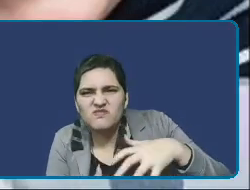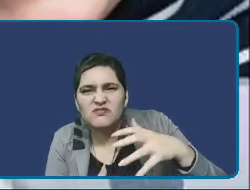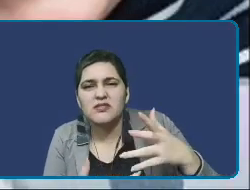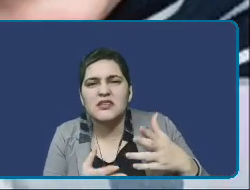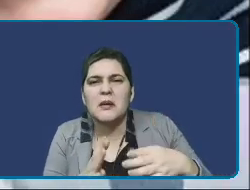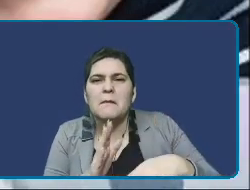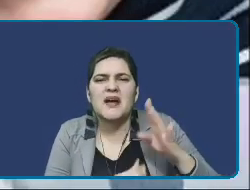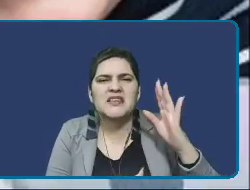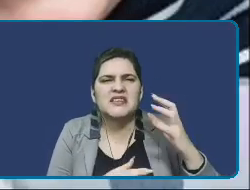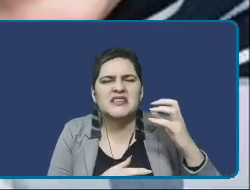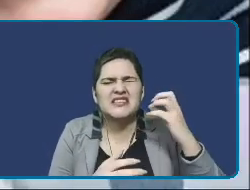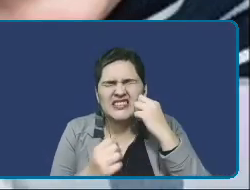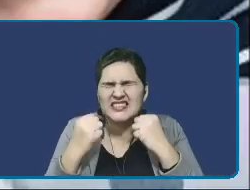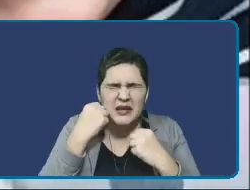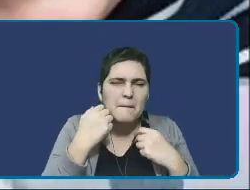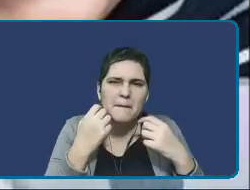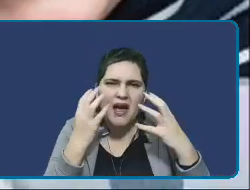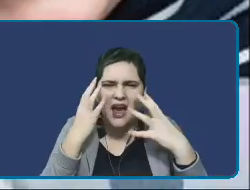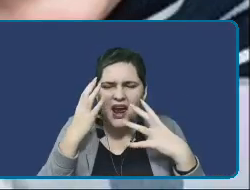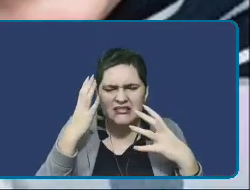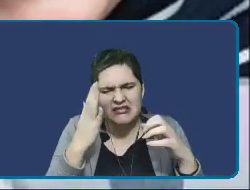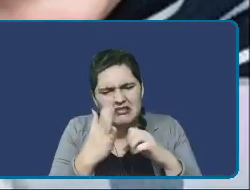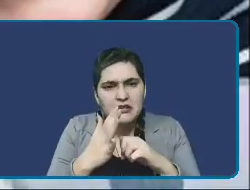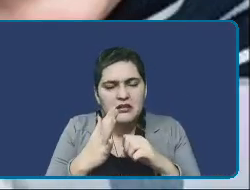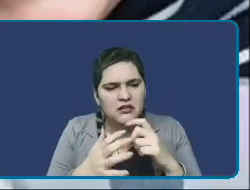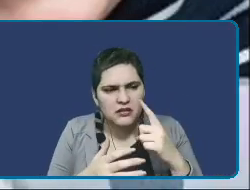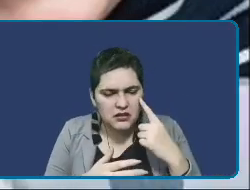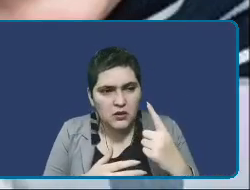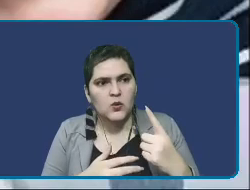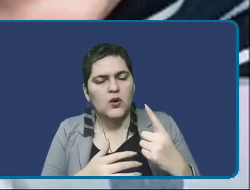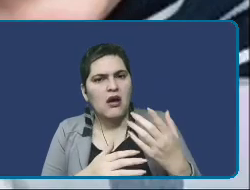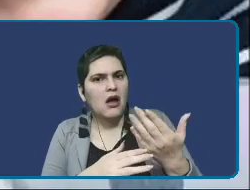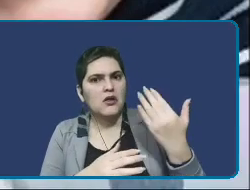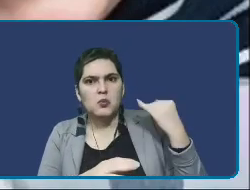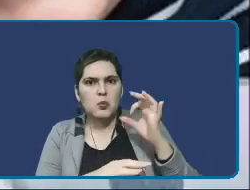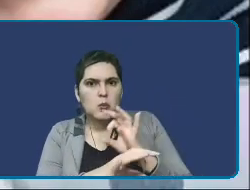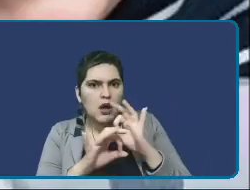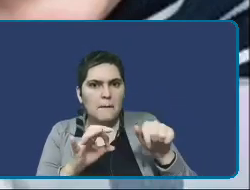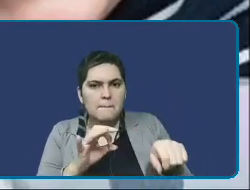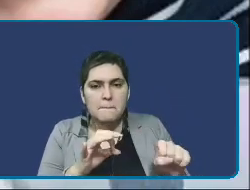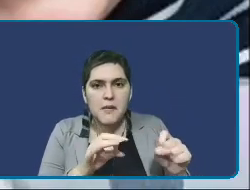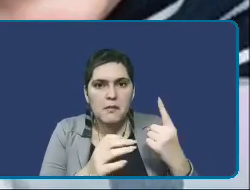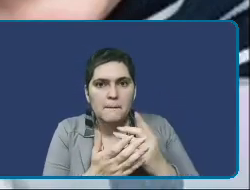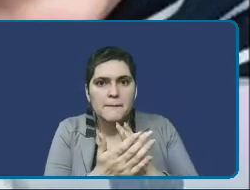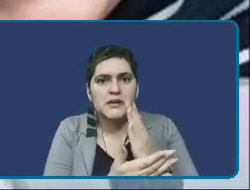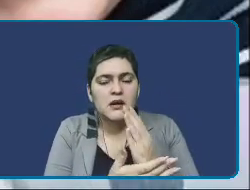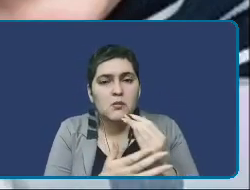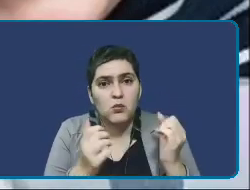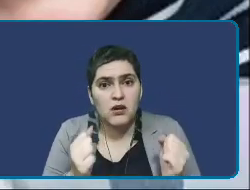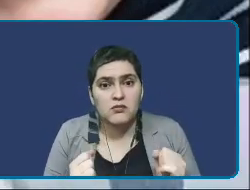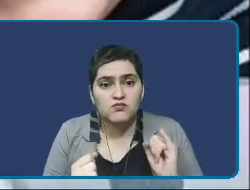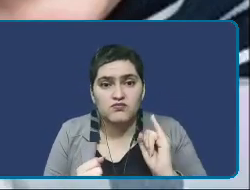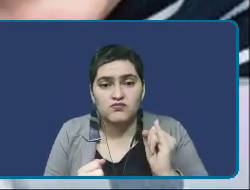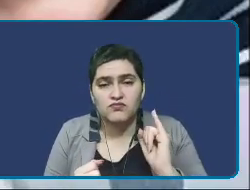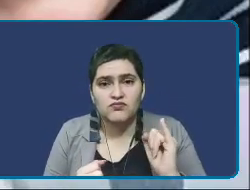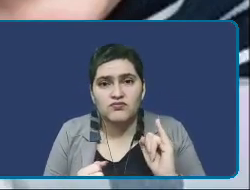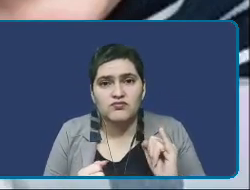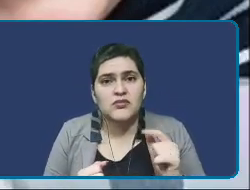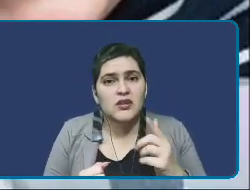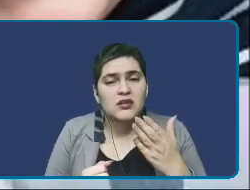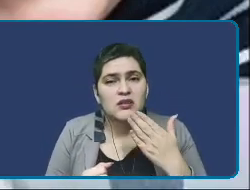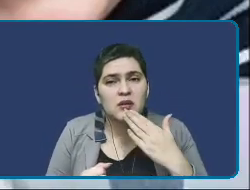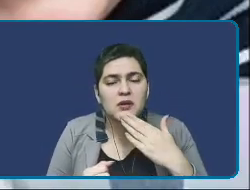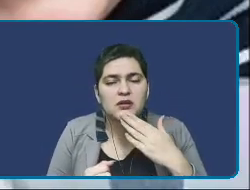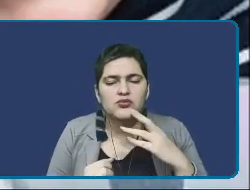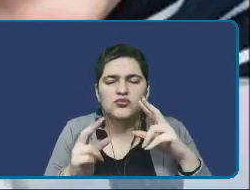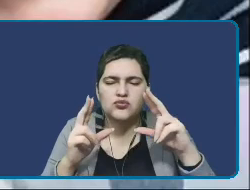autoagresión, pueden aparecer síntomas de autoagresión que nunca habían estado presentes antes, y van a haber alteraciones del sueño. Y